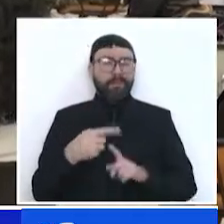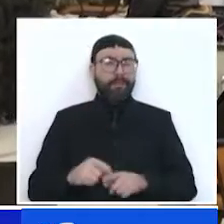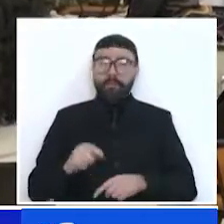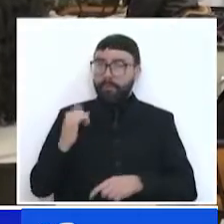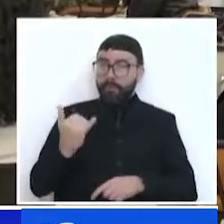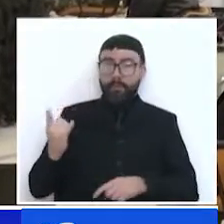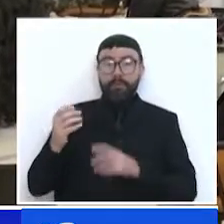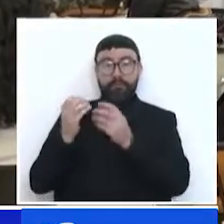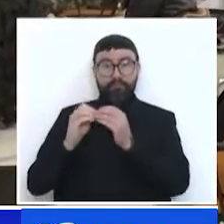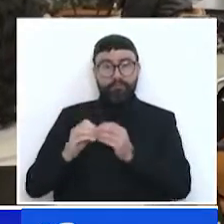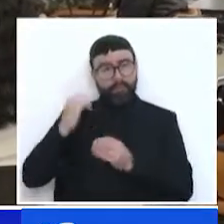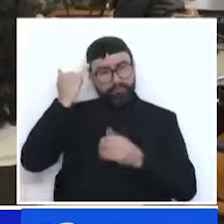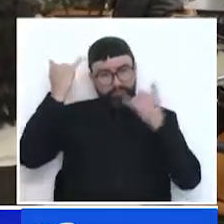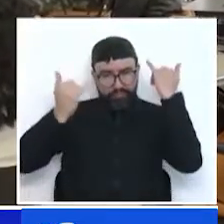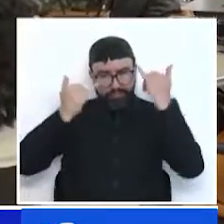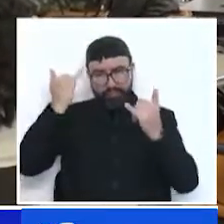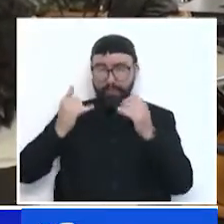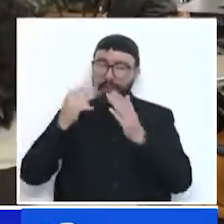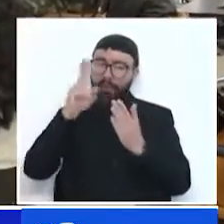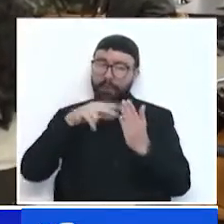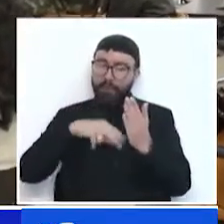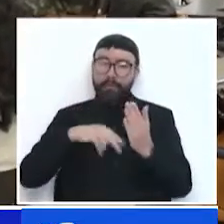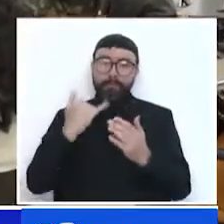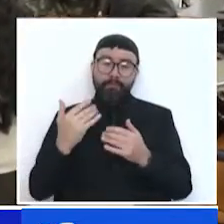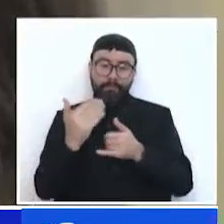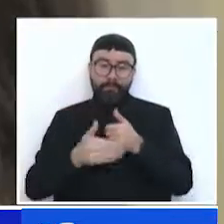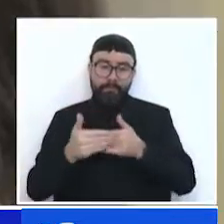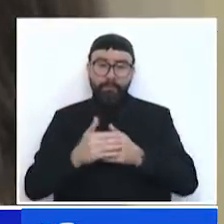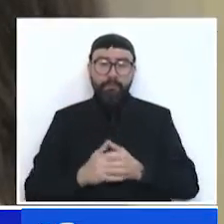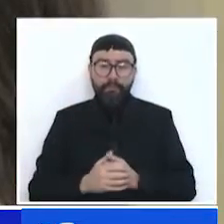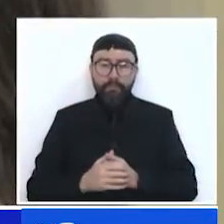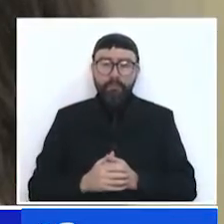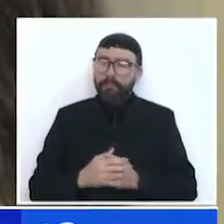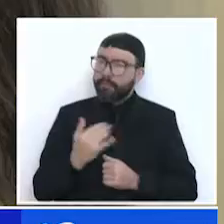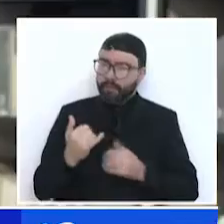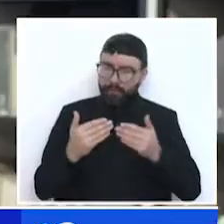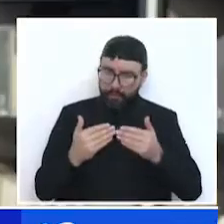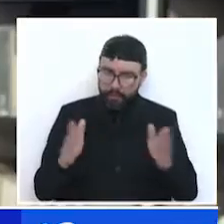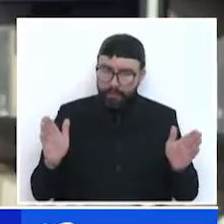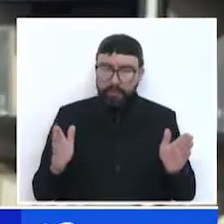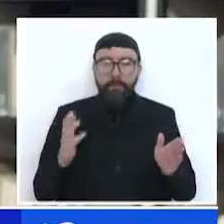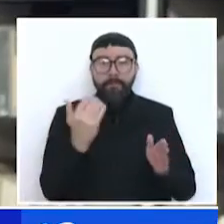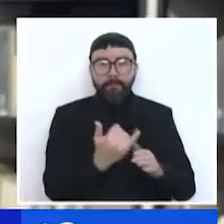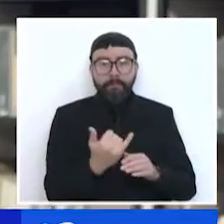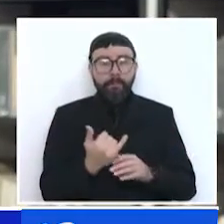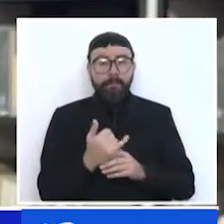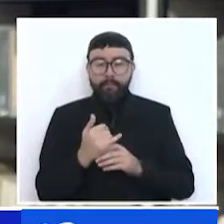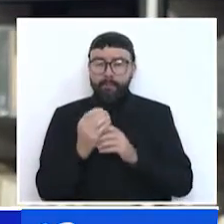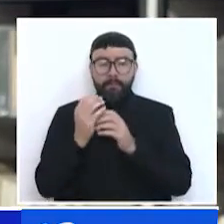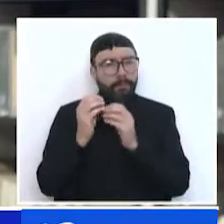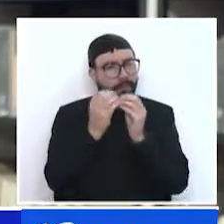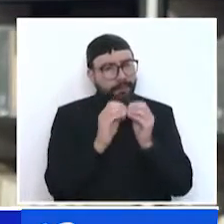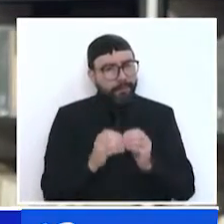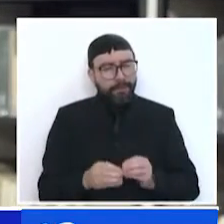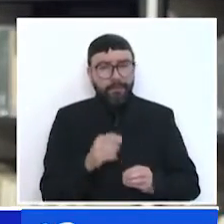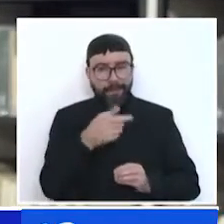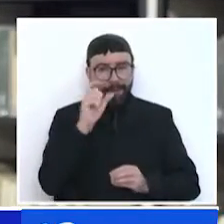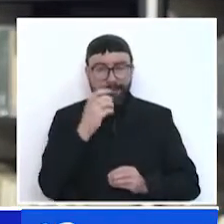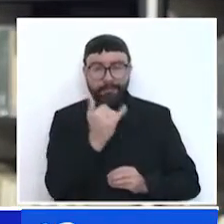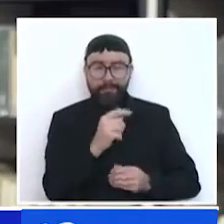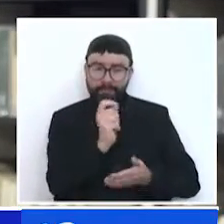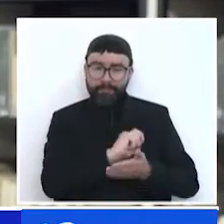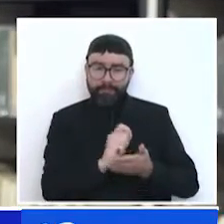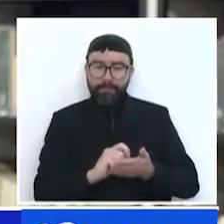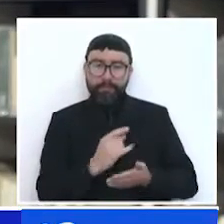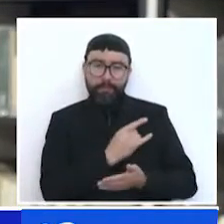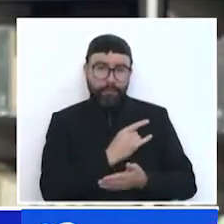la historia de la literatura del departamento. La apertura de la Sala de Autores Caldenses en la Universidad de Caldas, en el